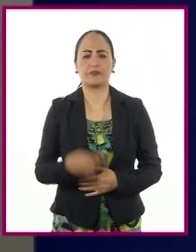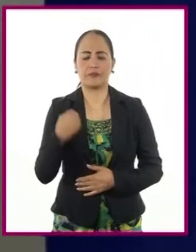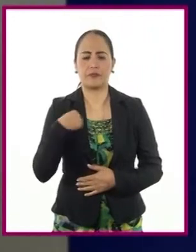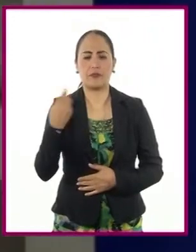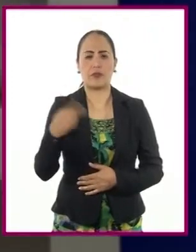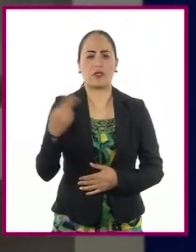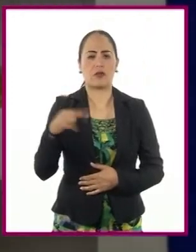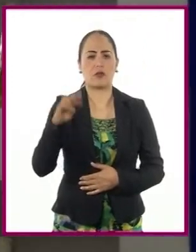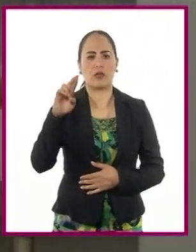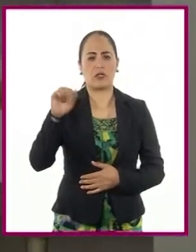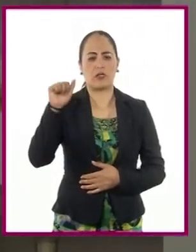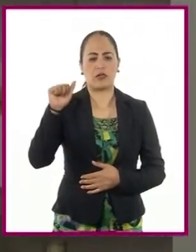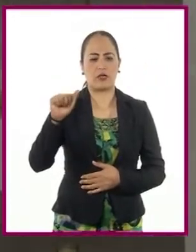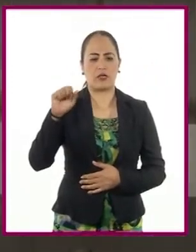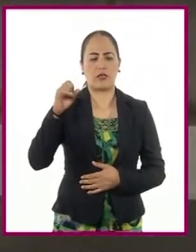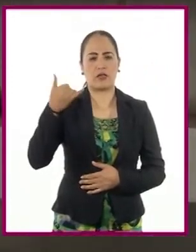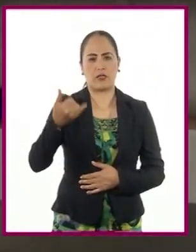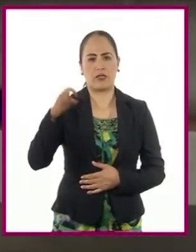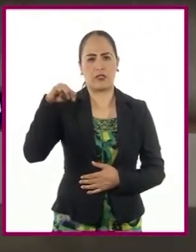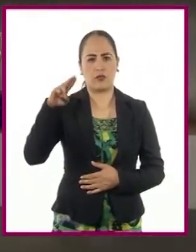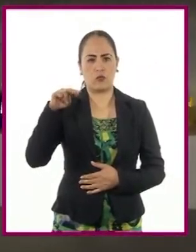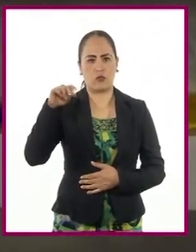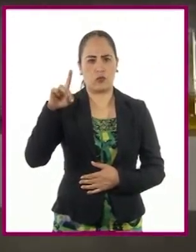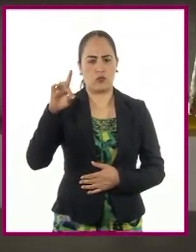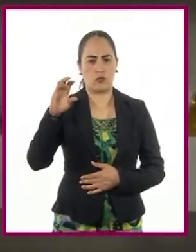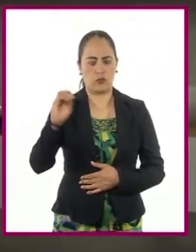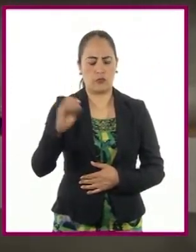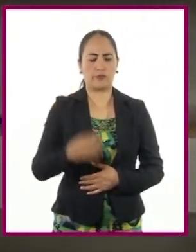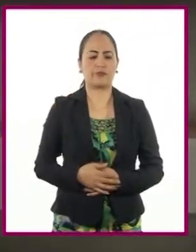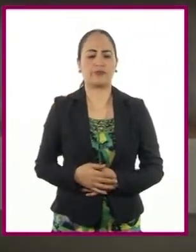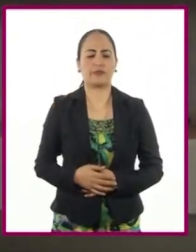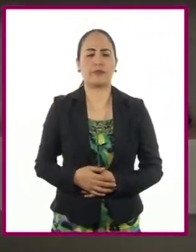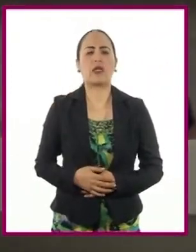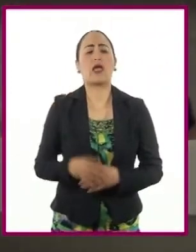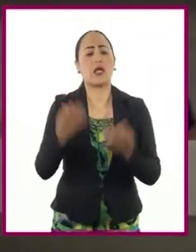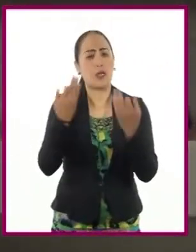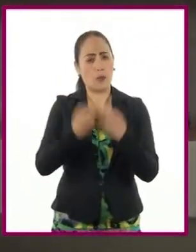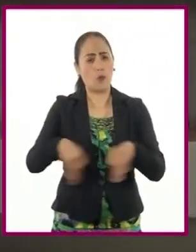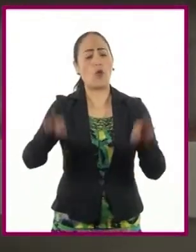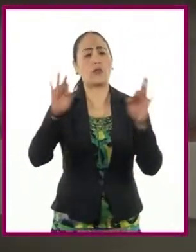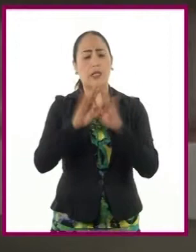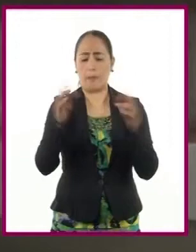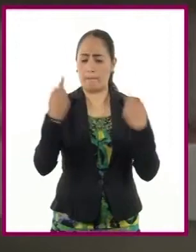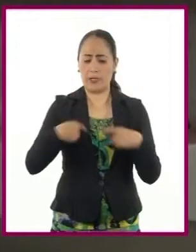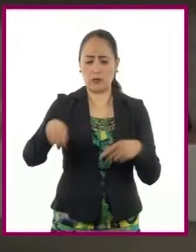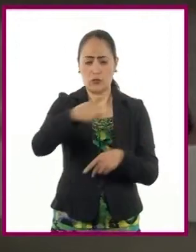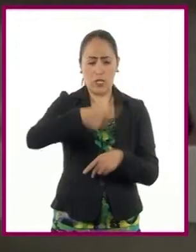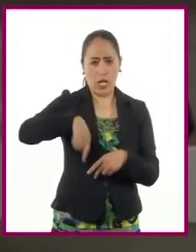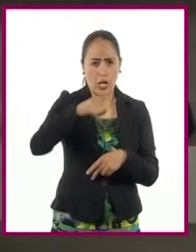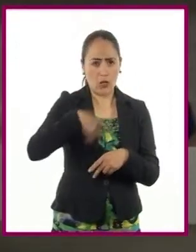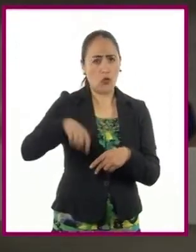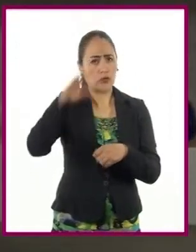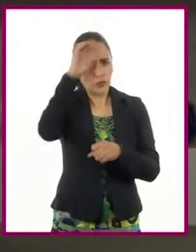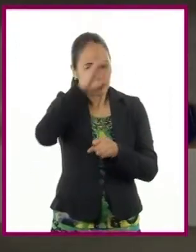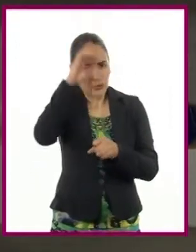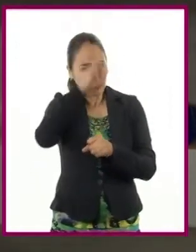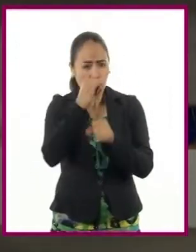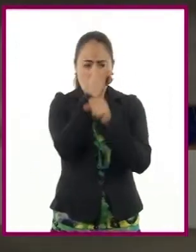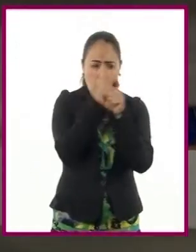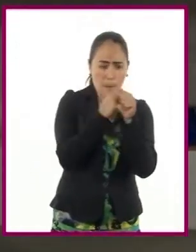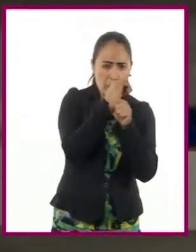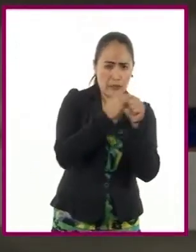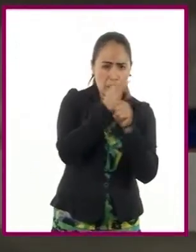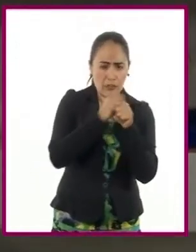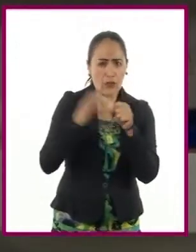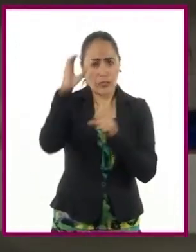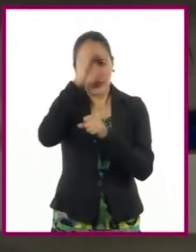es Raimundo Antonio Arellano Serrano. Es importante destacar el papel de los científicos e investigadores que han hecho aportes a